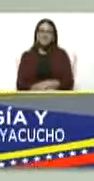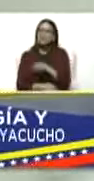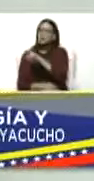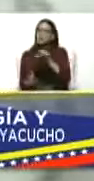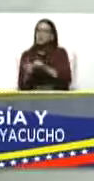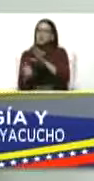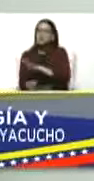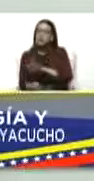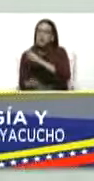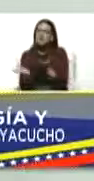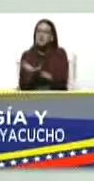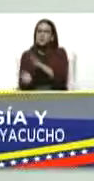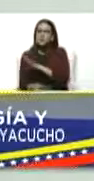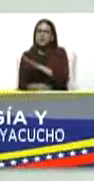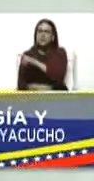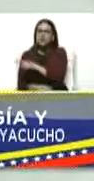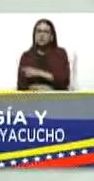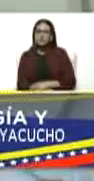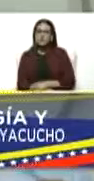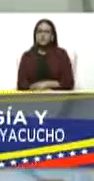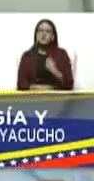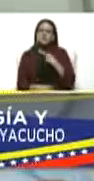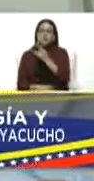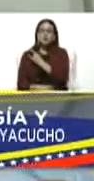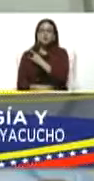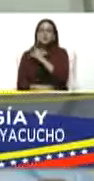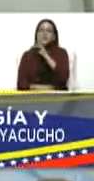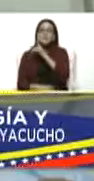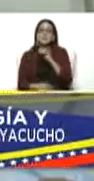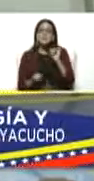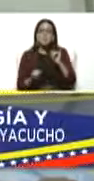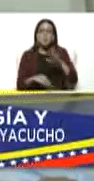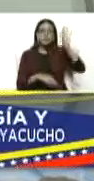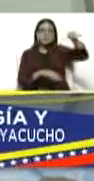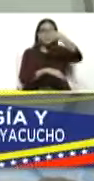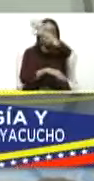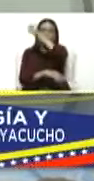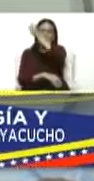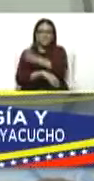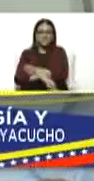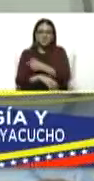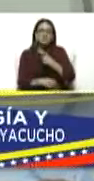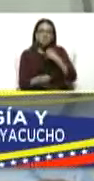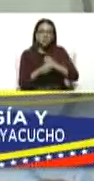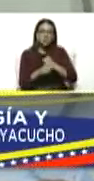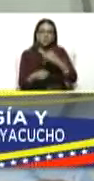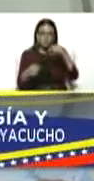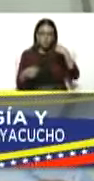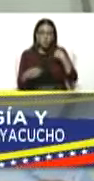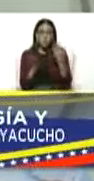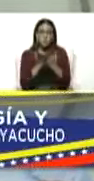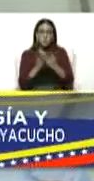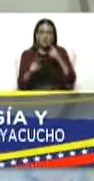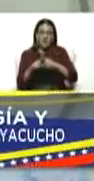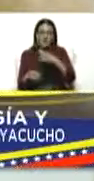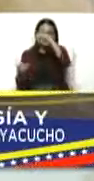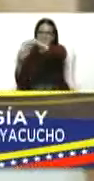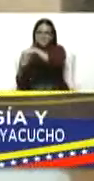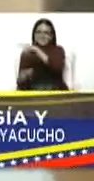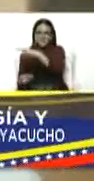presidente. En San Juan de los Morros. San Juan de los Morros, estuve allí y me